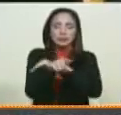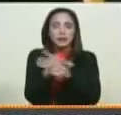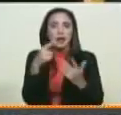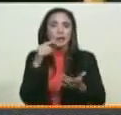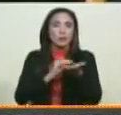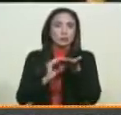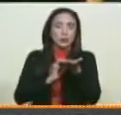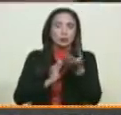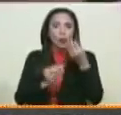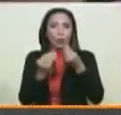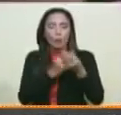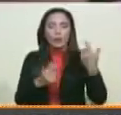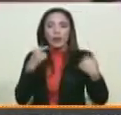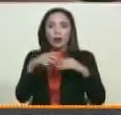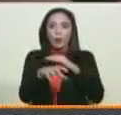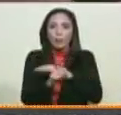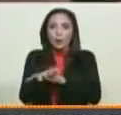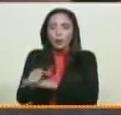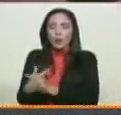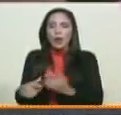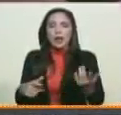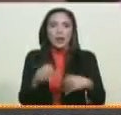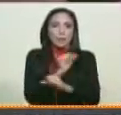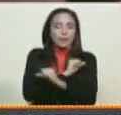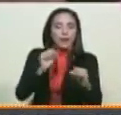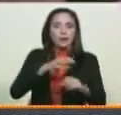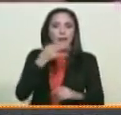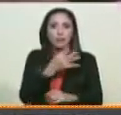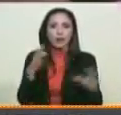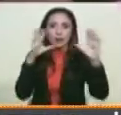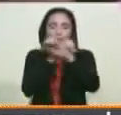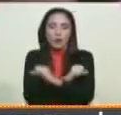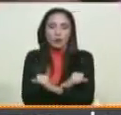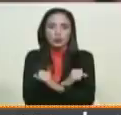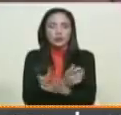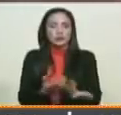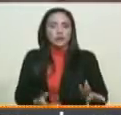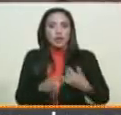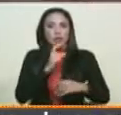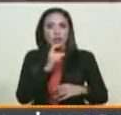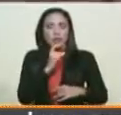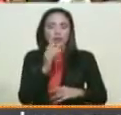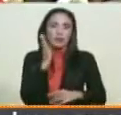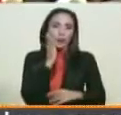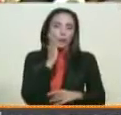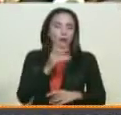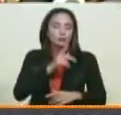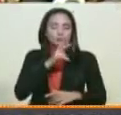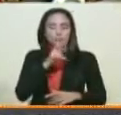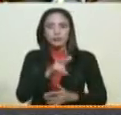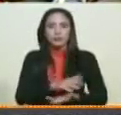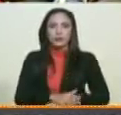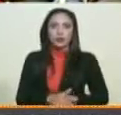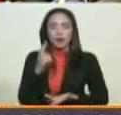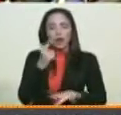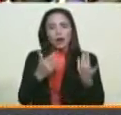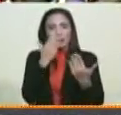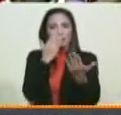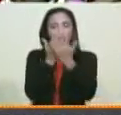resolver la comida para los niños. ¿Y ahí dónde estuvo la mujer venezolana al frente